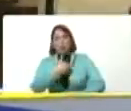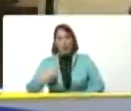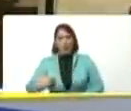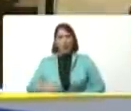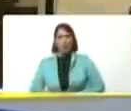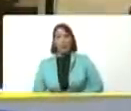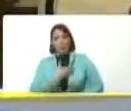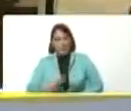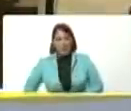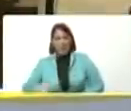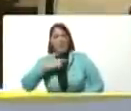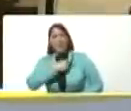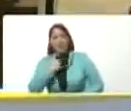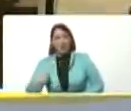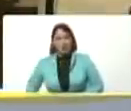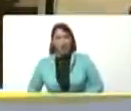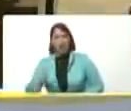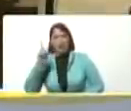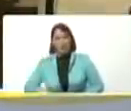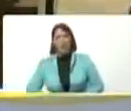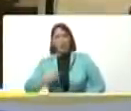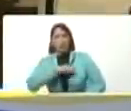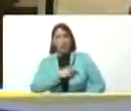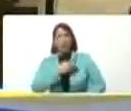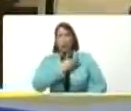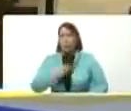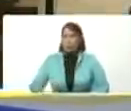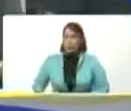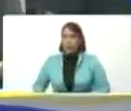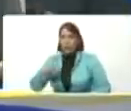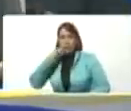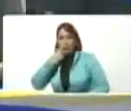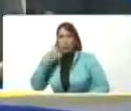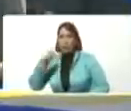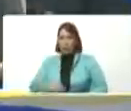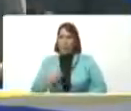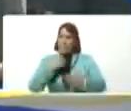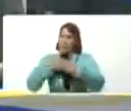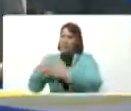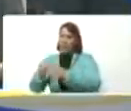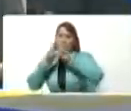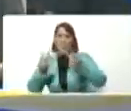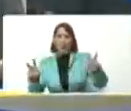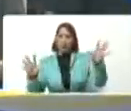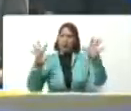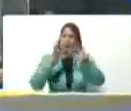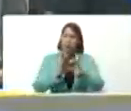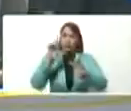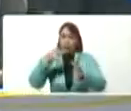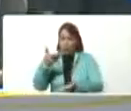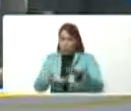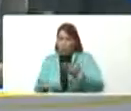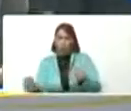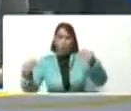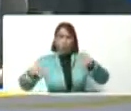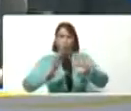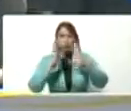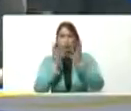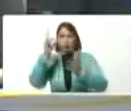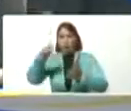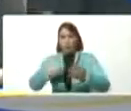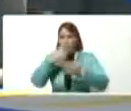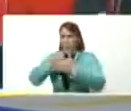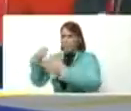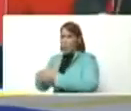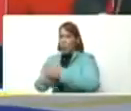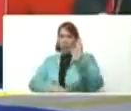Putin. Y nosotros estamos con el pueblo de China y de Rusia, en la batalla por la paz, en la batalla por la cooperación mundial, en la batalla